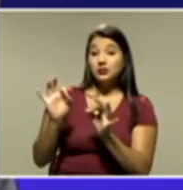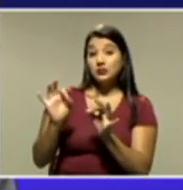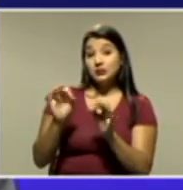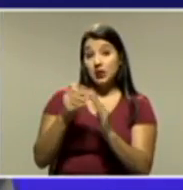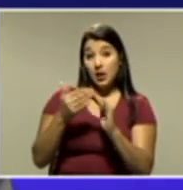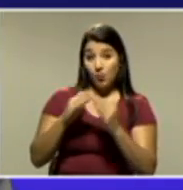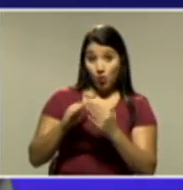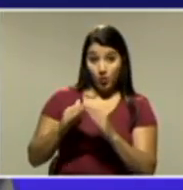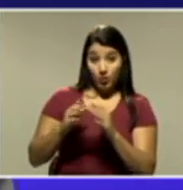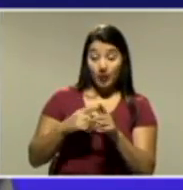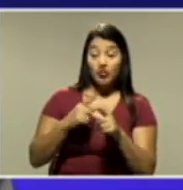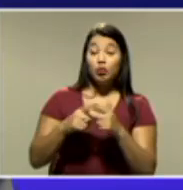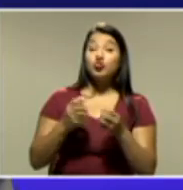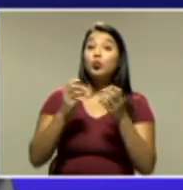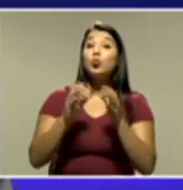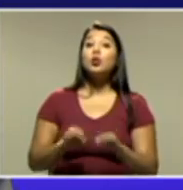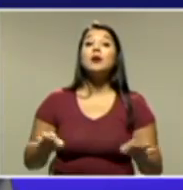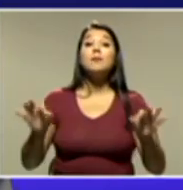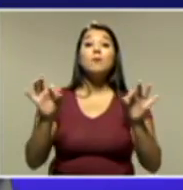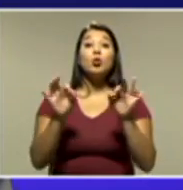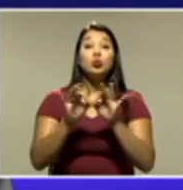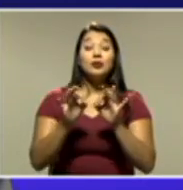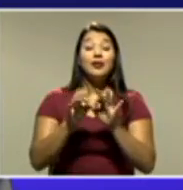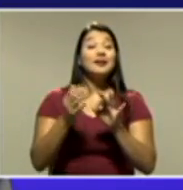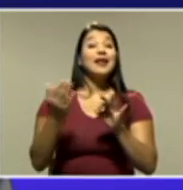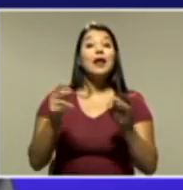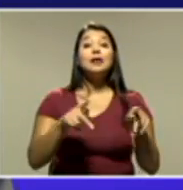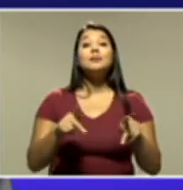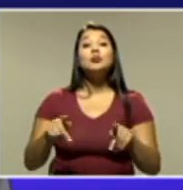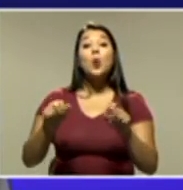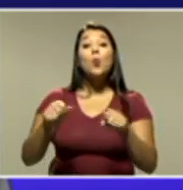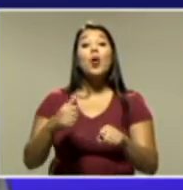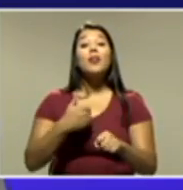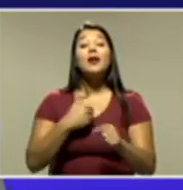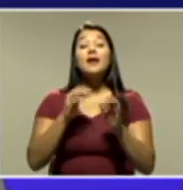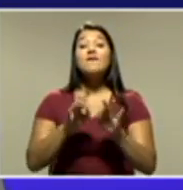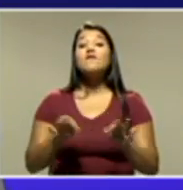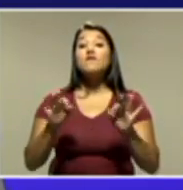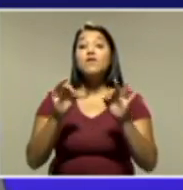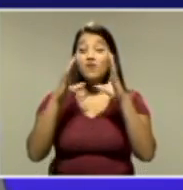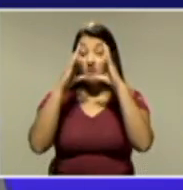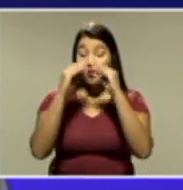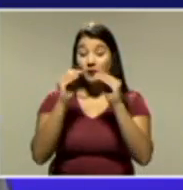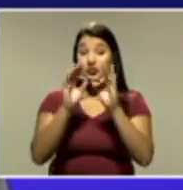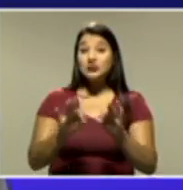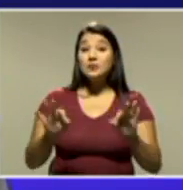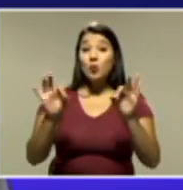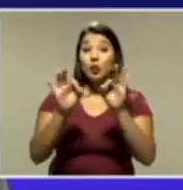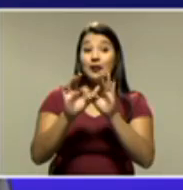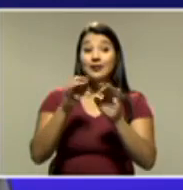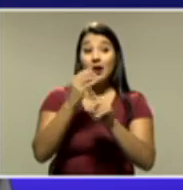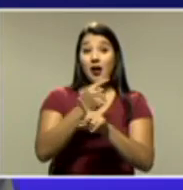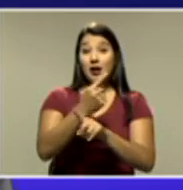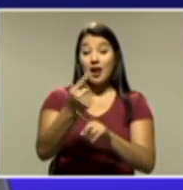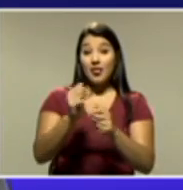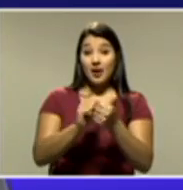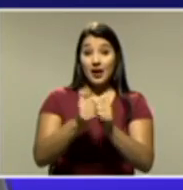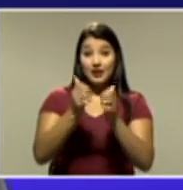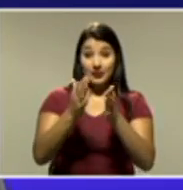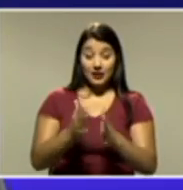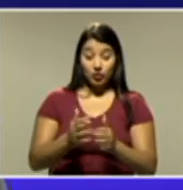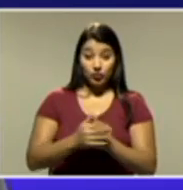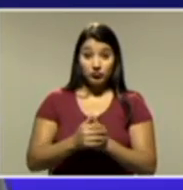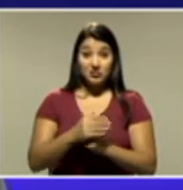la importancia que tiene que la gente cuente con información relevante de todos los candidatos. Y en eso invierte el